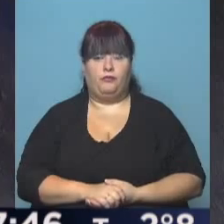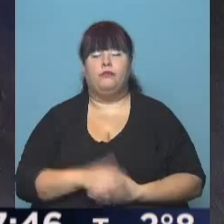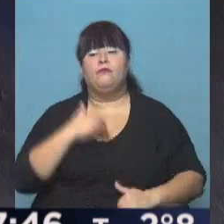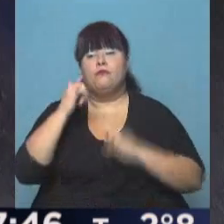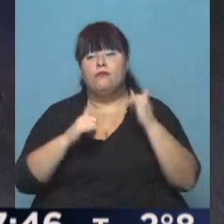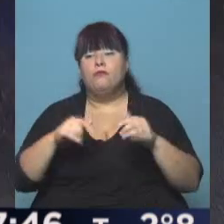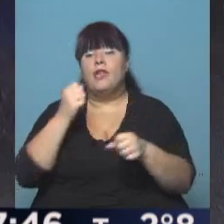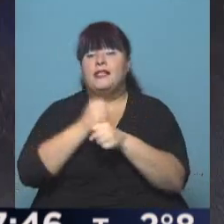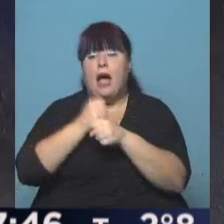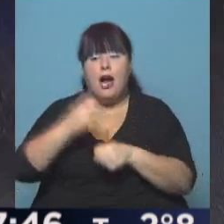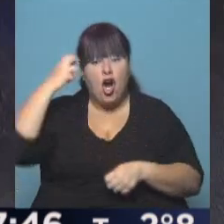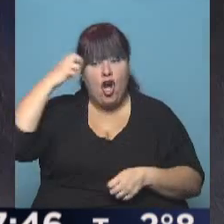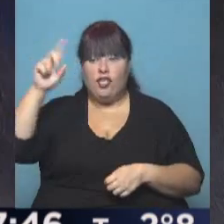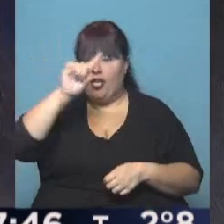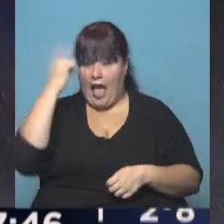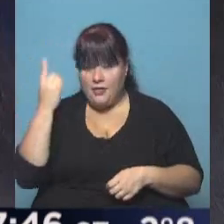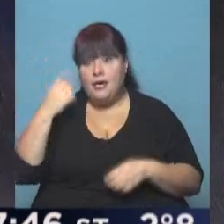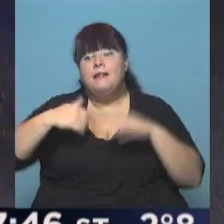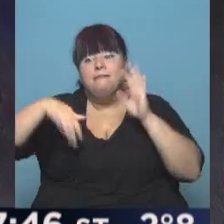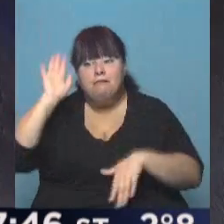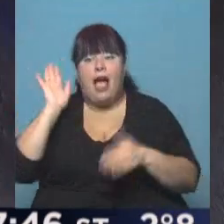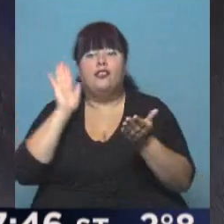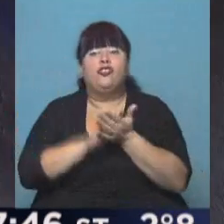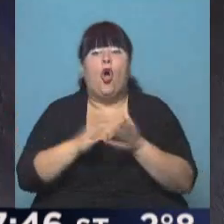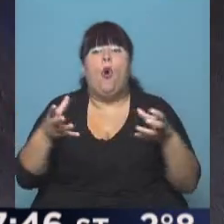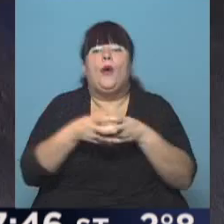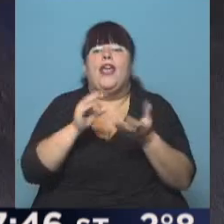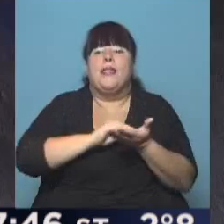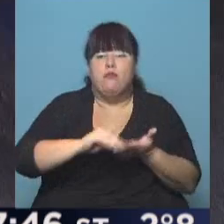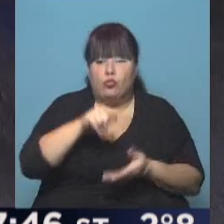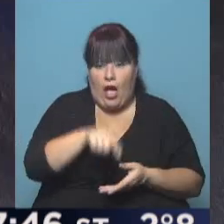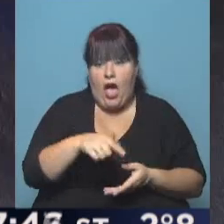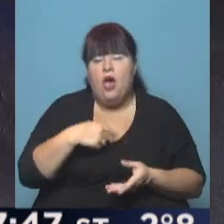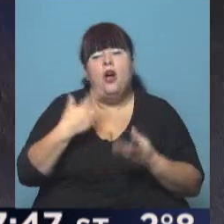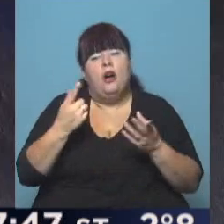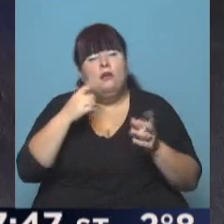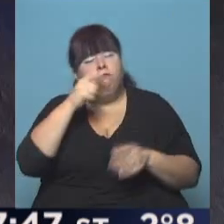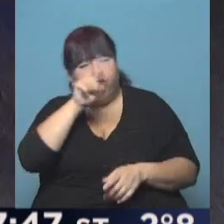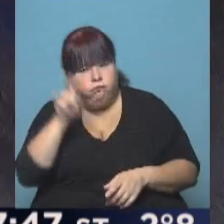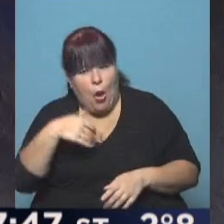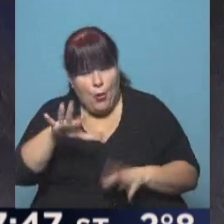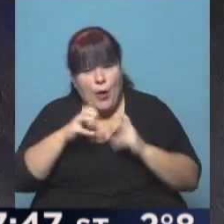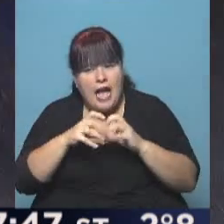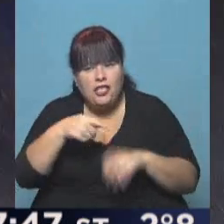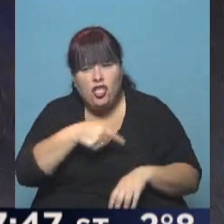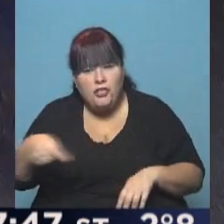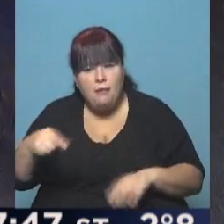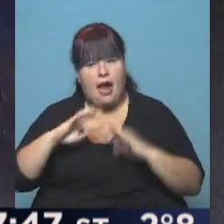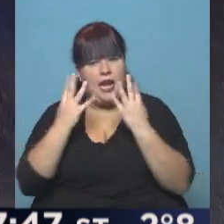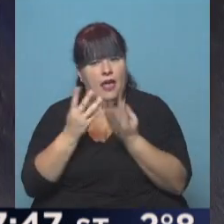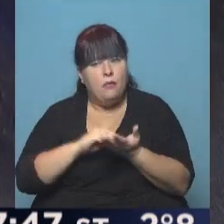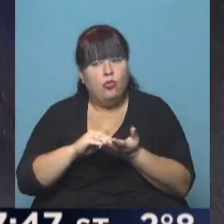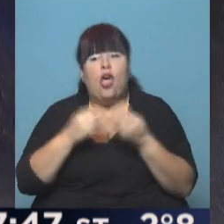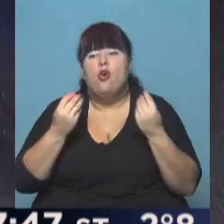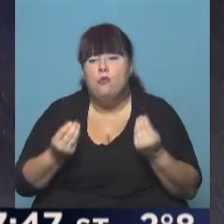Tenemos que hablar de la actividad en el Congreso Nacional y más específicamente en la Cámara de Diputados. Y lo hacemos con un interrogante. ¿Habrá sesión esta semana en la Cámara Baja?